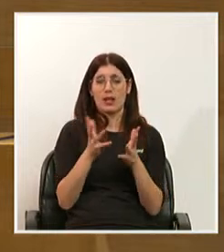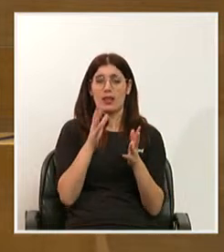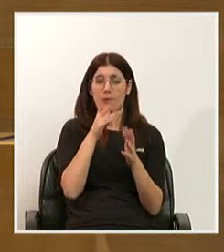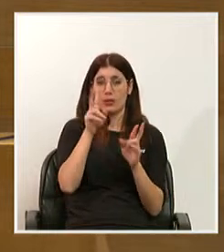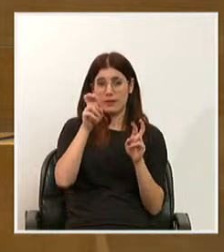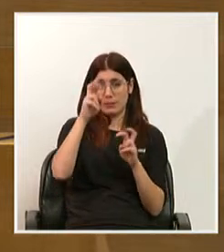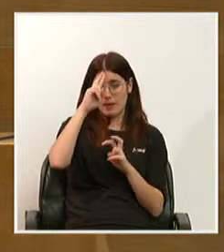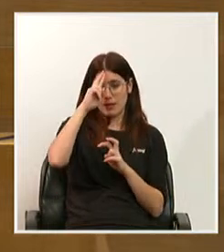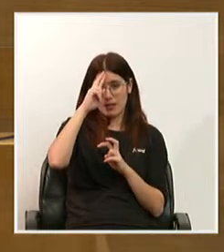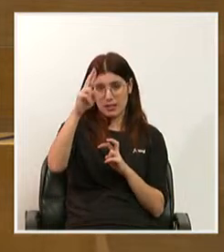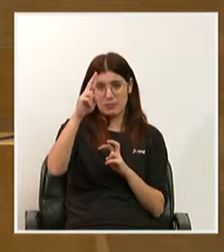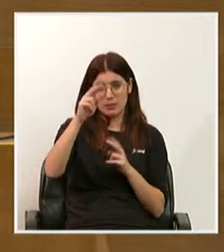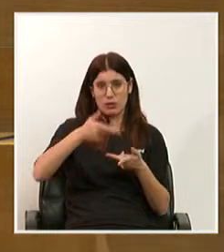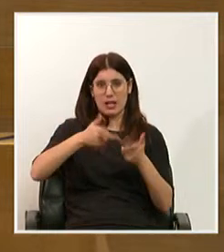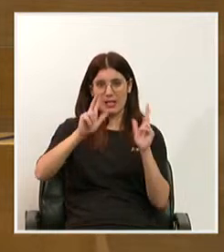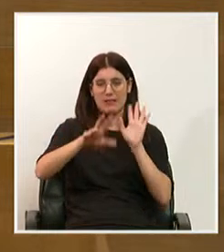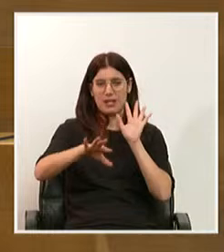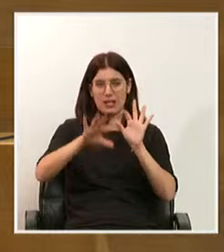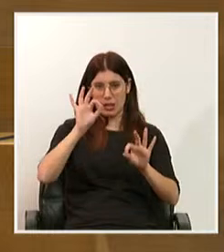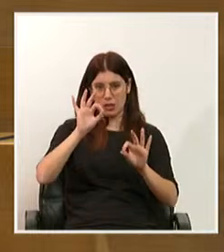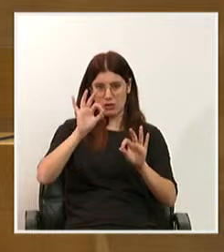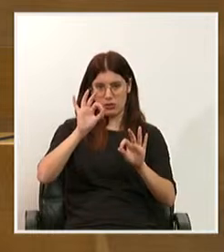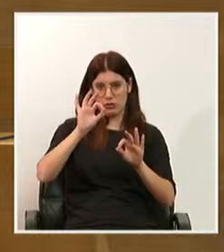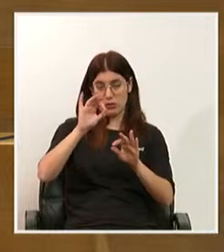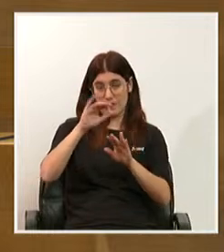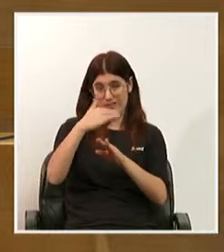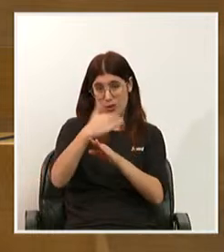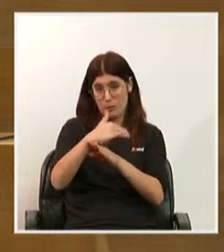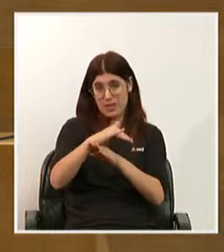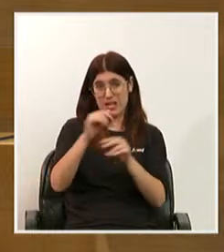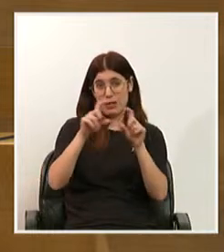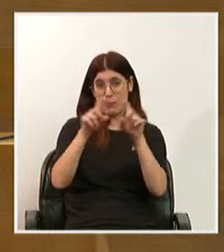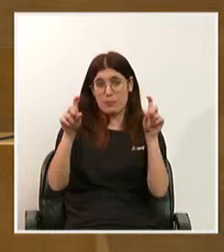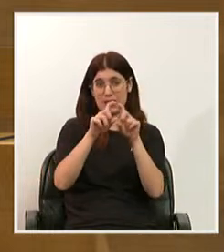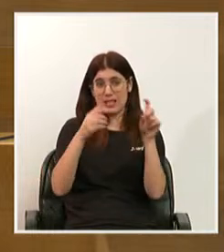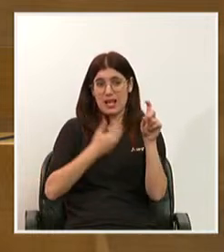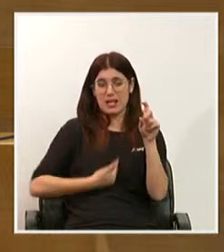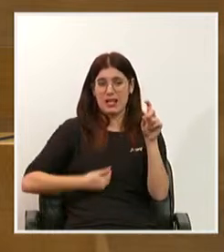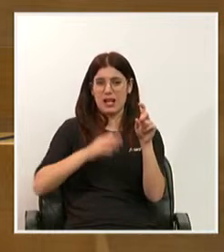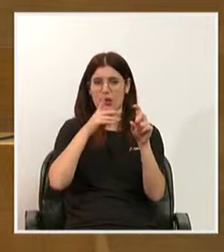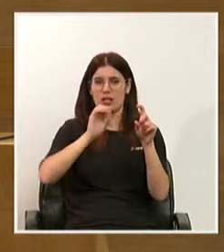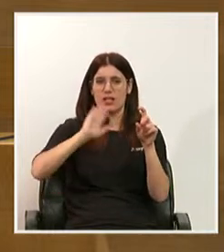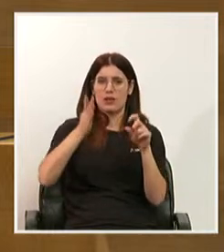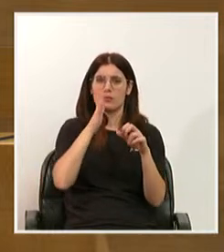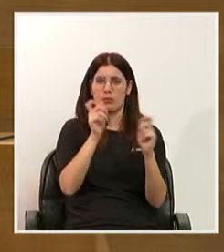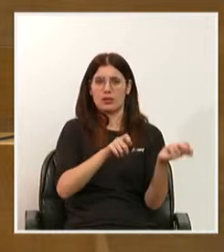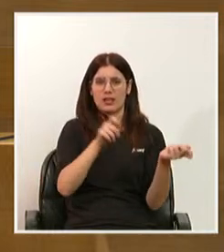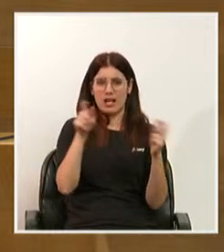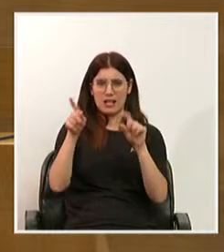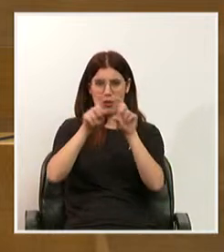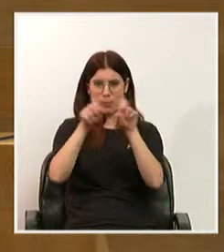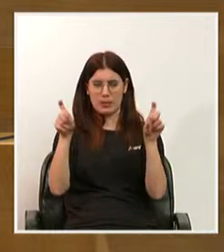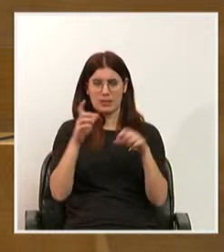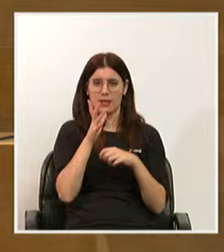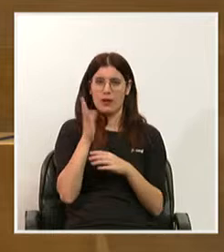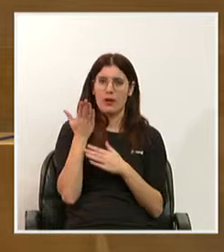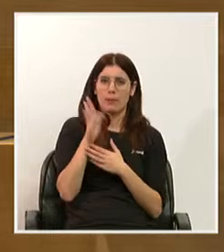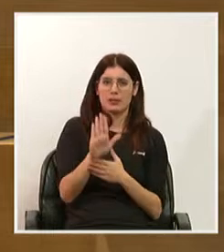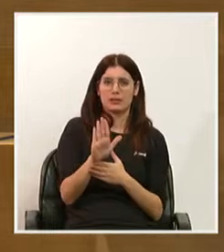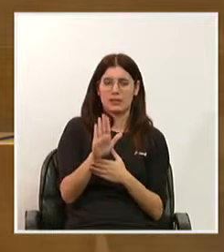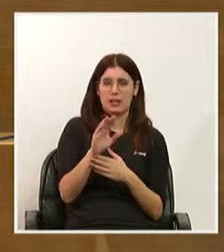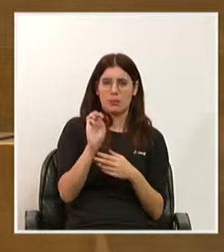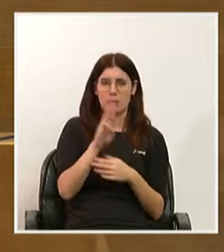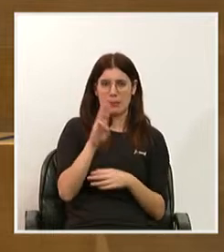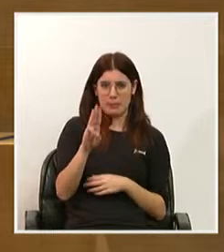libre elección de domicilio empresarial y contra la aprobación de privilegios o sanciones por su traslado presentada por el grupo parlamentario